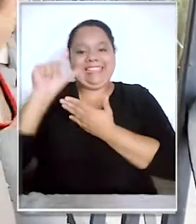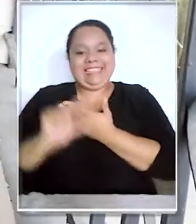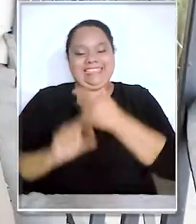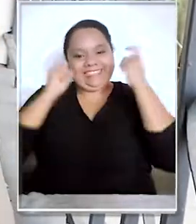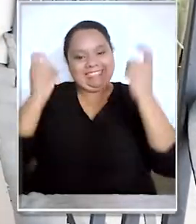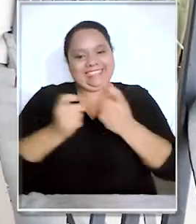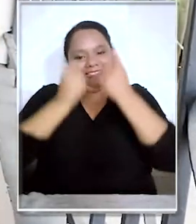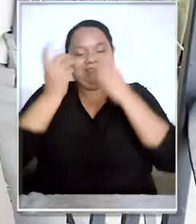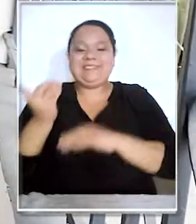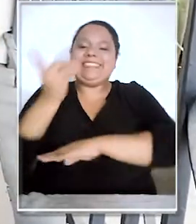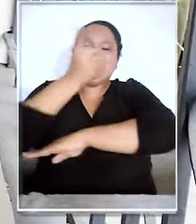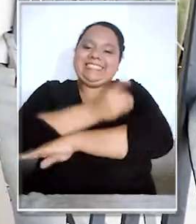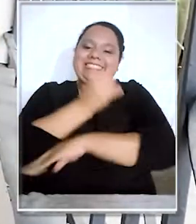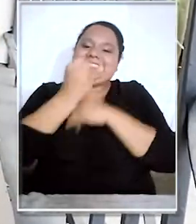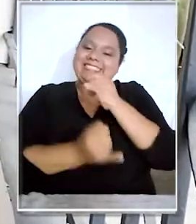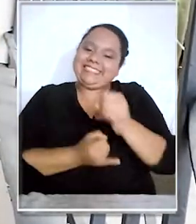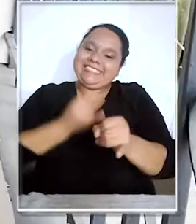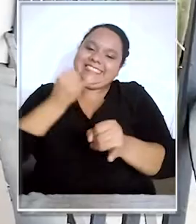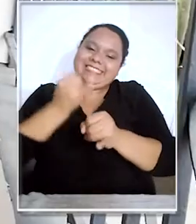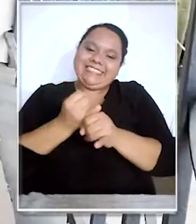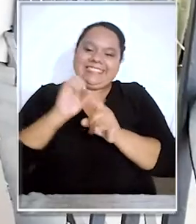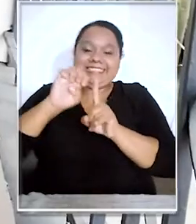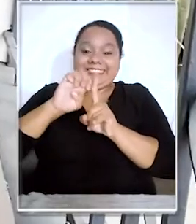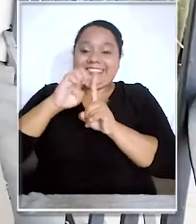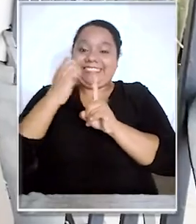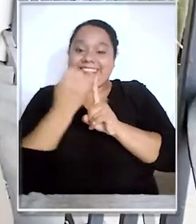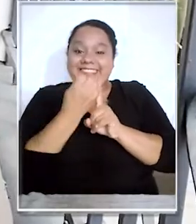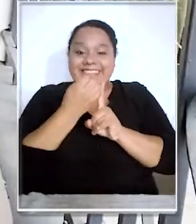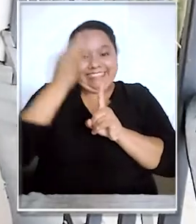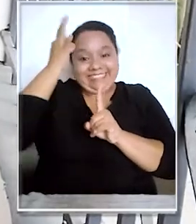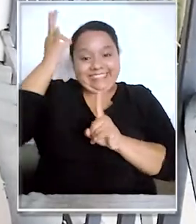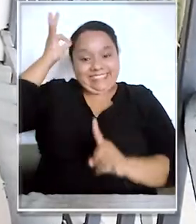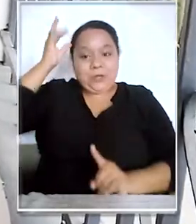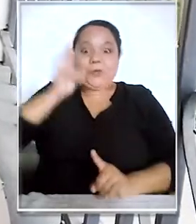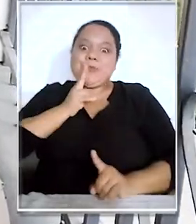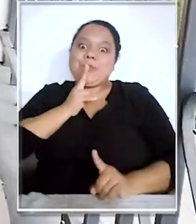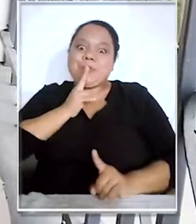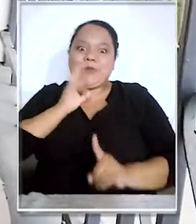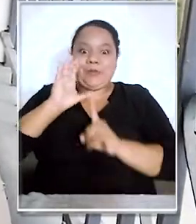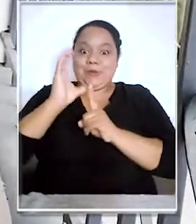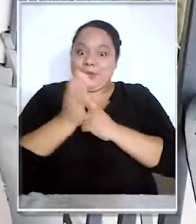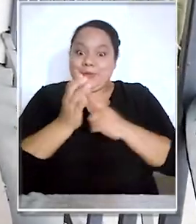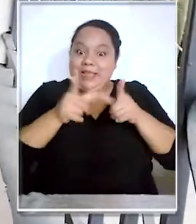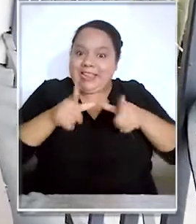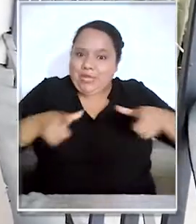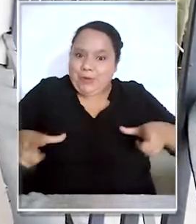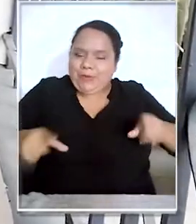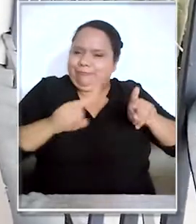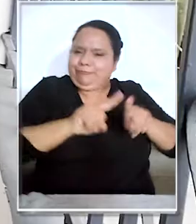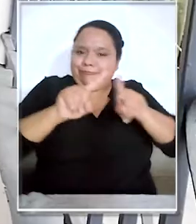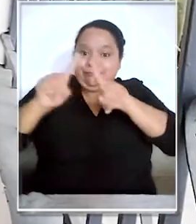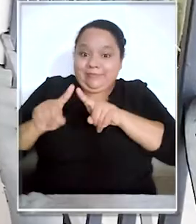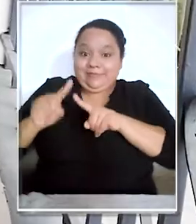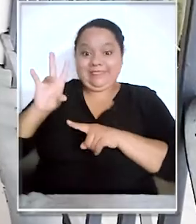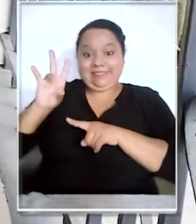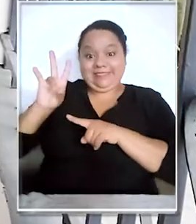Día Internacional de los Pueblos Indígenas? Honduras es un país multicultural y multilingüe. Tenemos 7